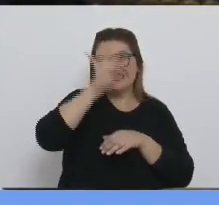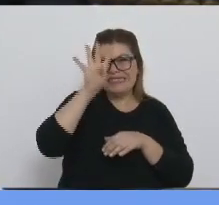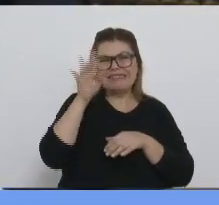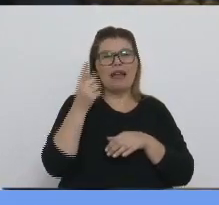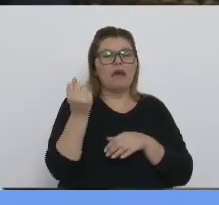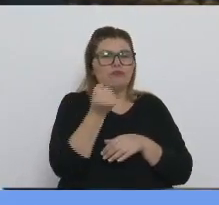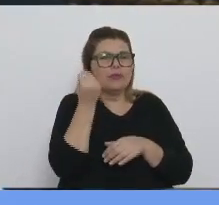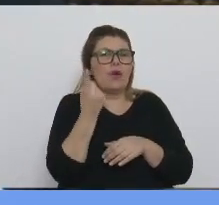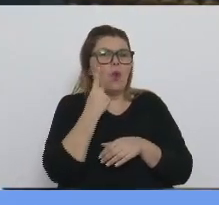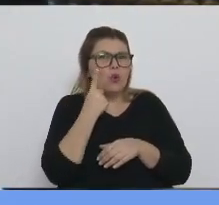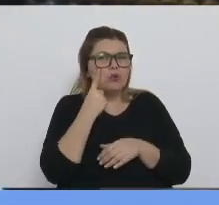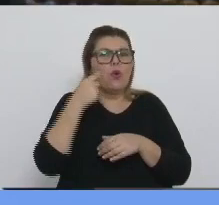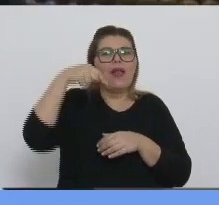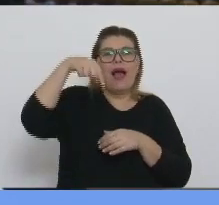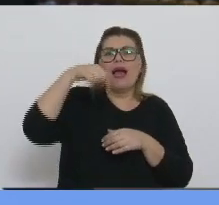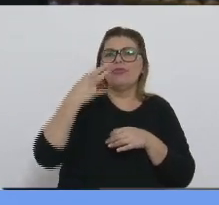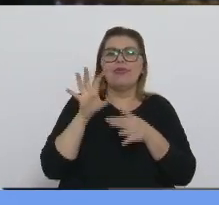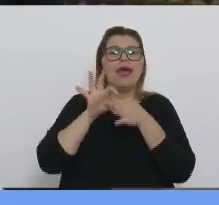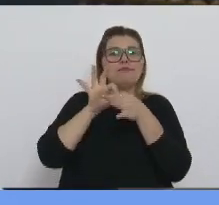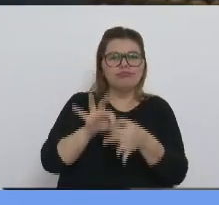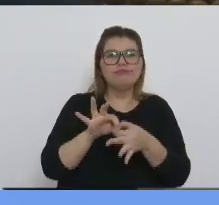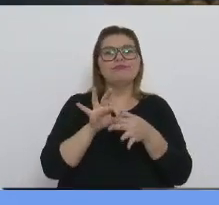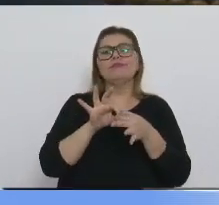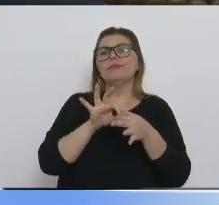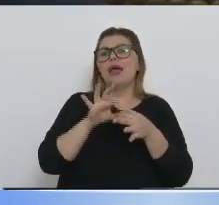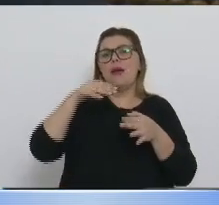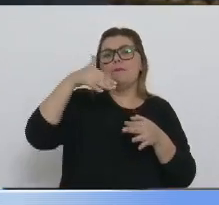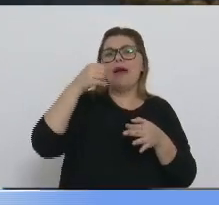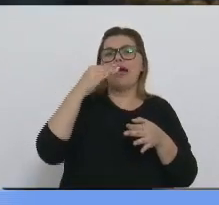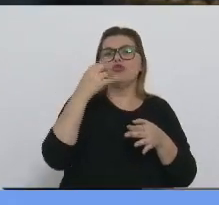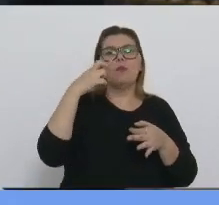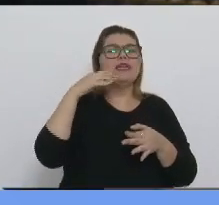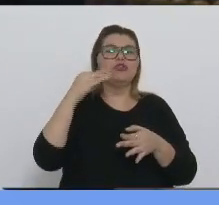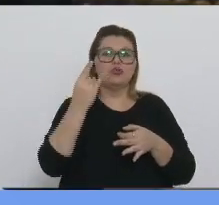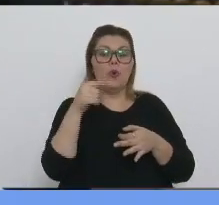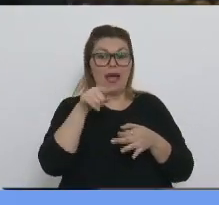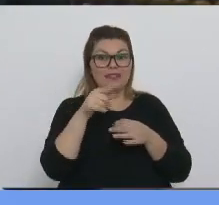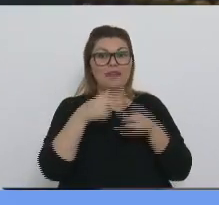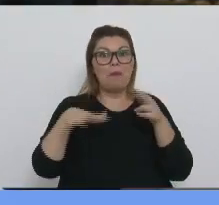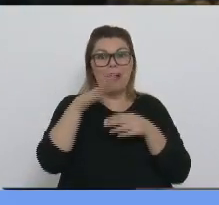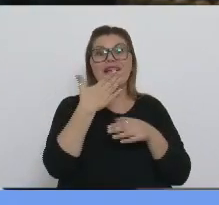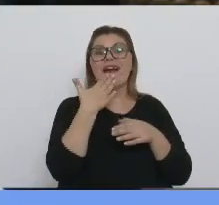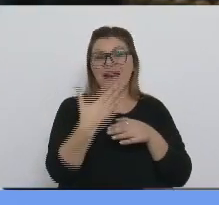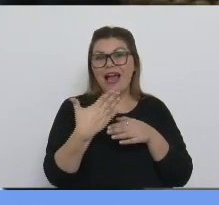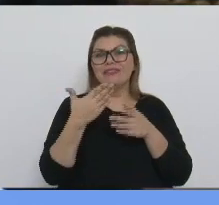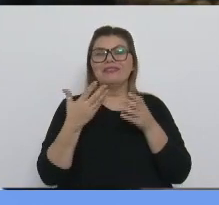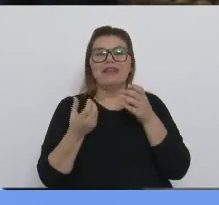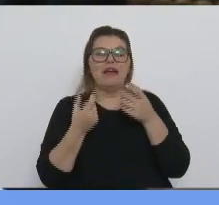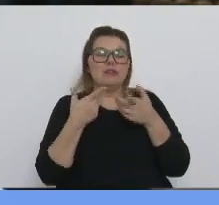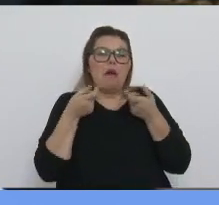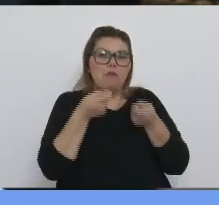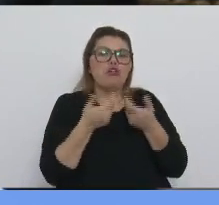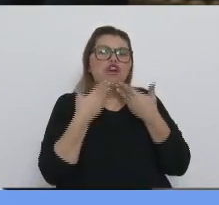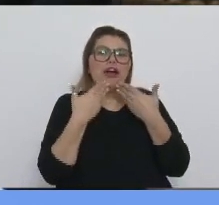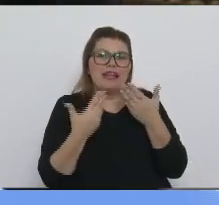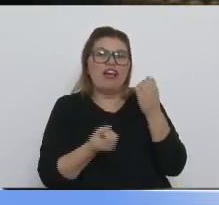machu picchu este parque nacional fue posible gracias al apoyo de la fundación wish a través de la ong argentina banco